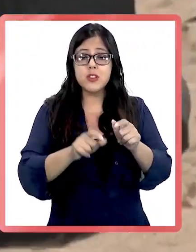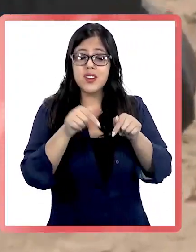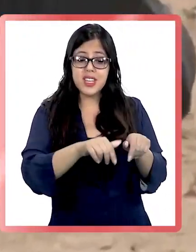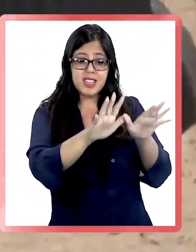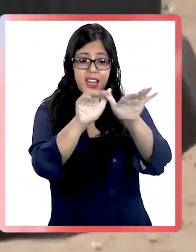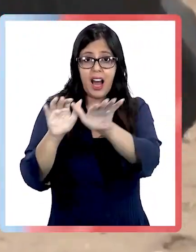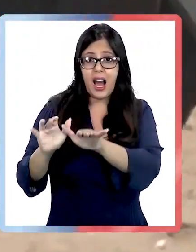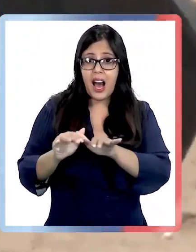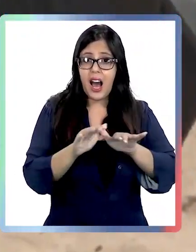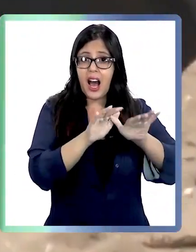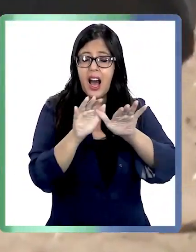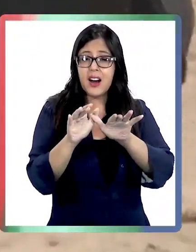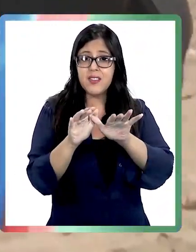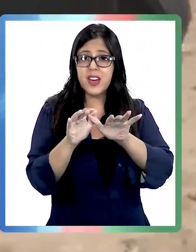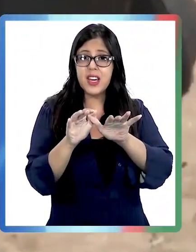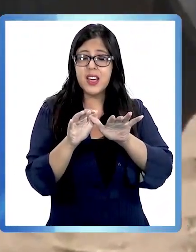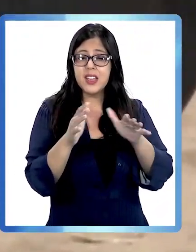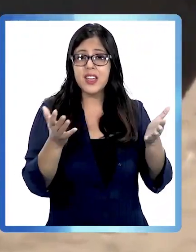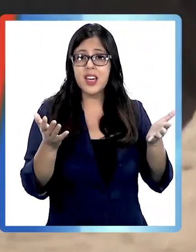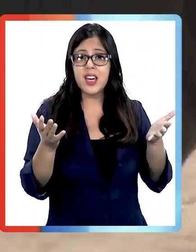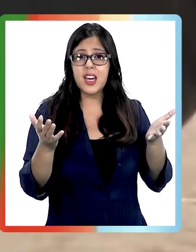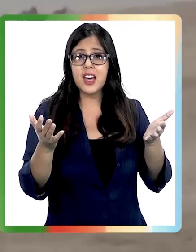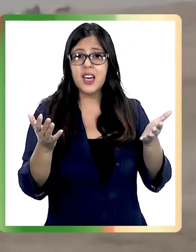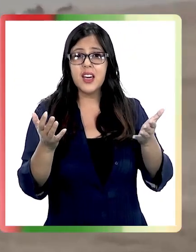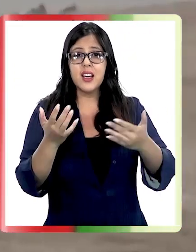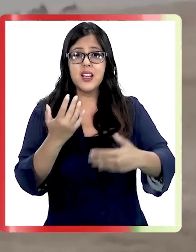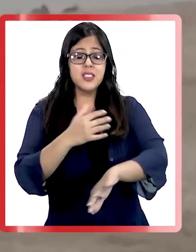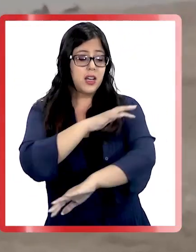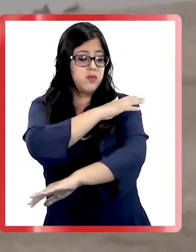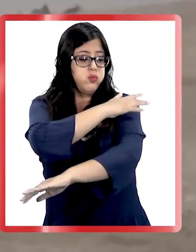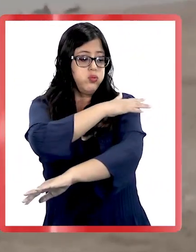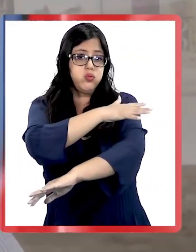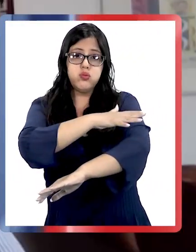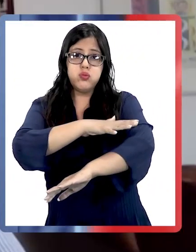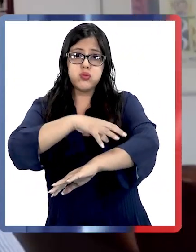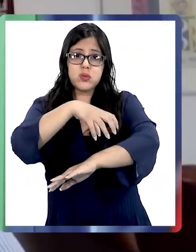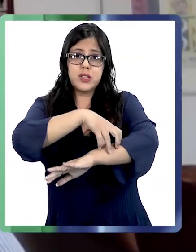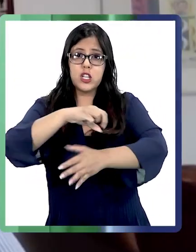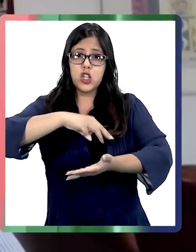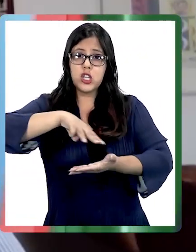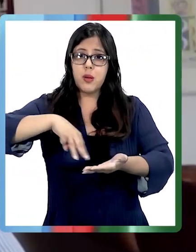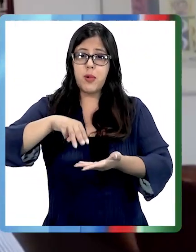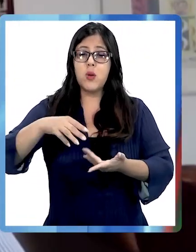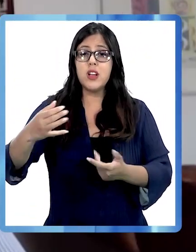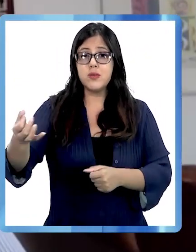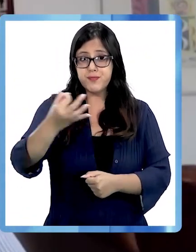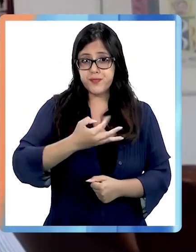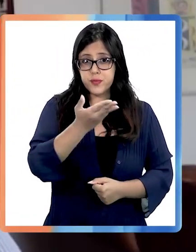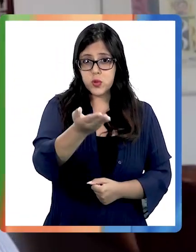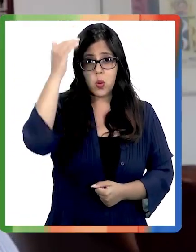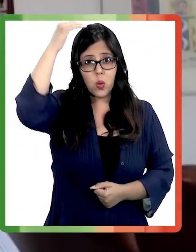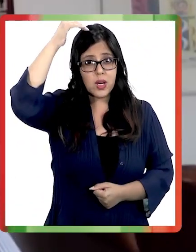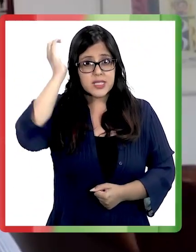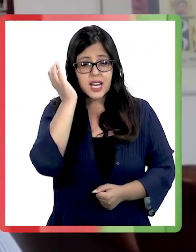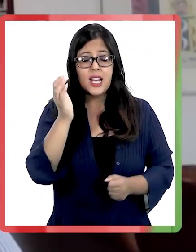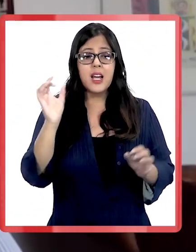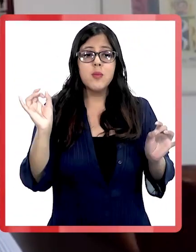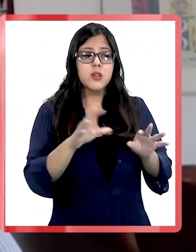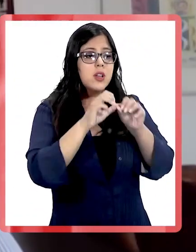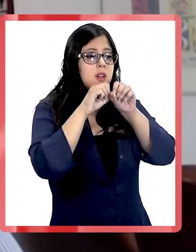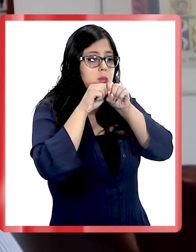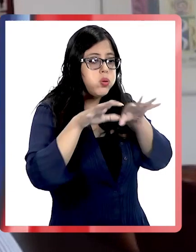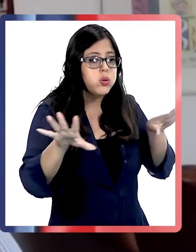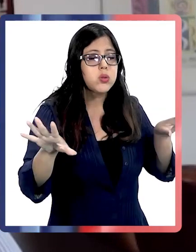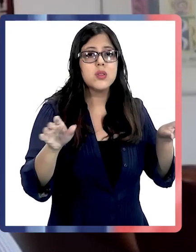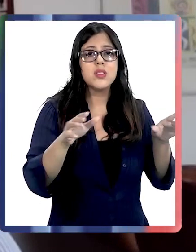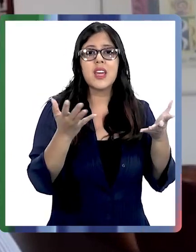es que estas aves migratorias que han ido bajando a través del litoral chileno hasta el Maule, como mencionaba muy bien Scarlett, contagien